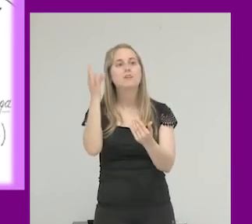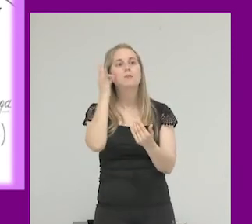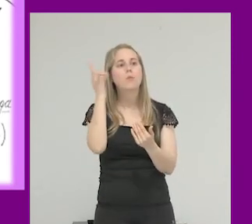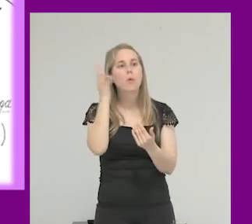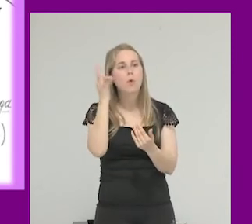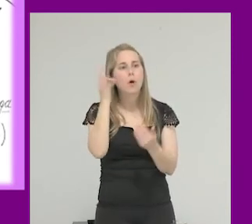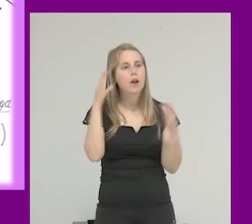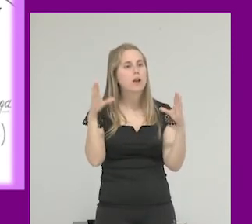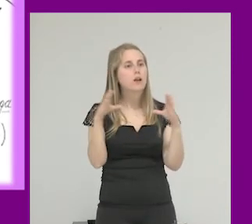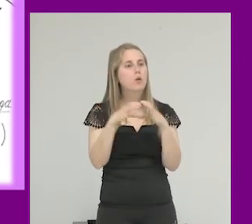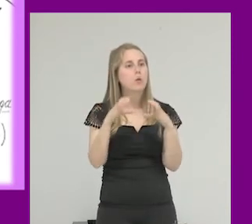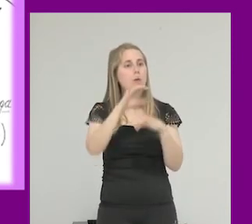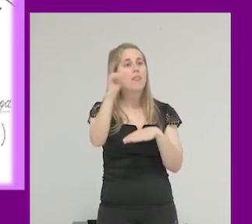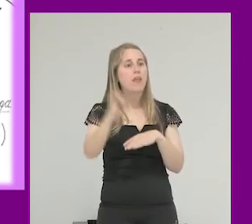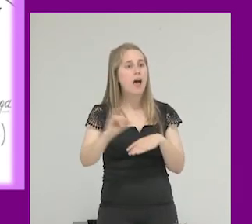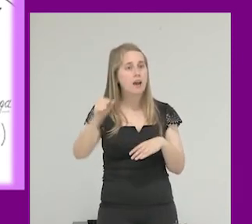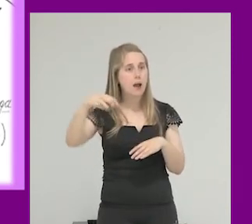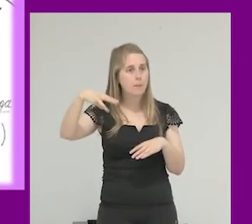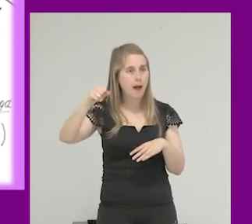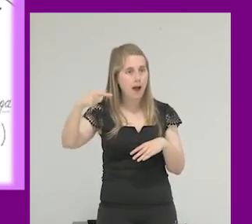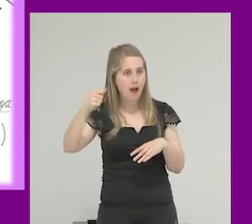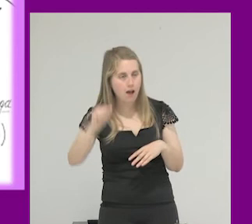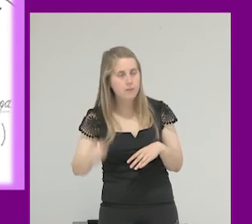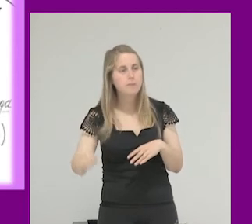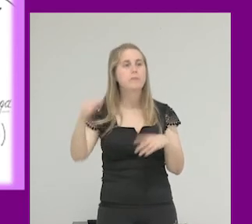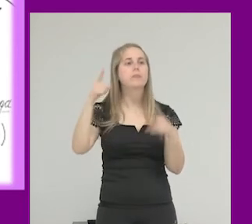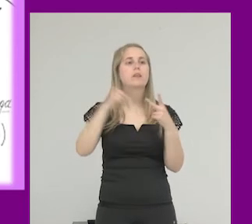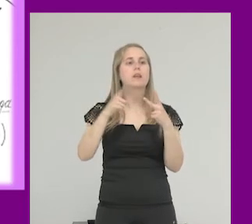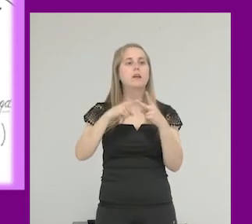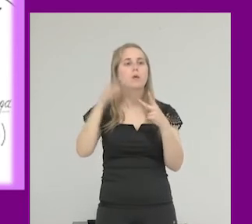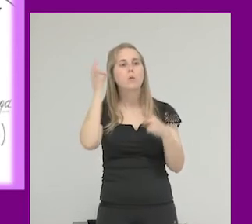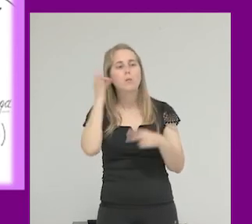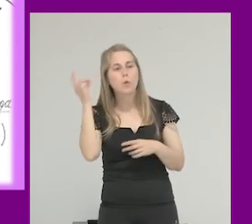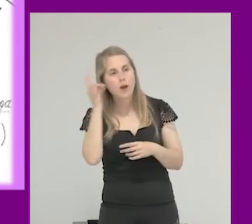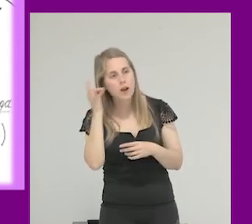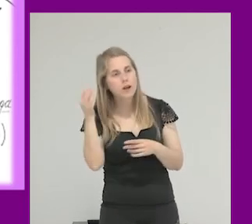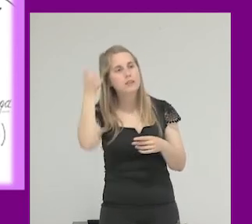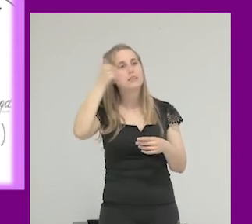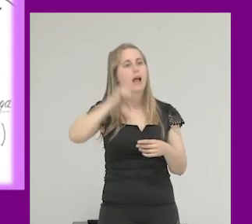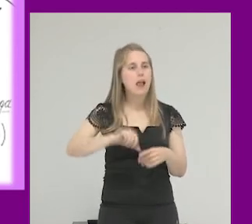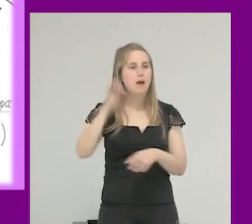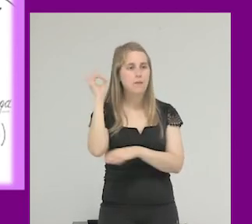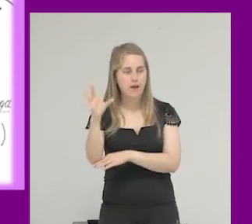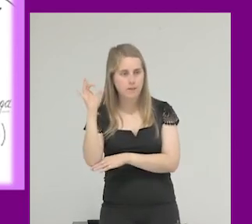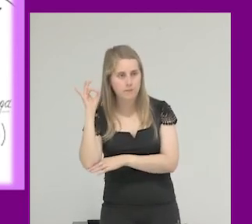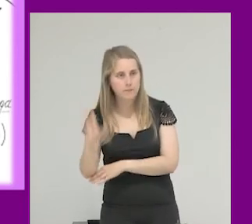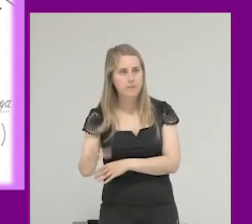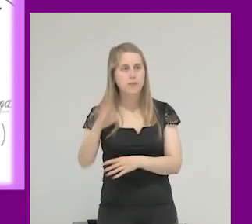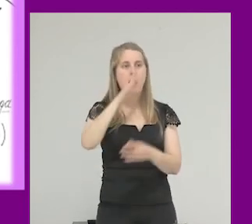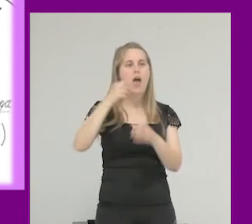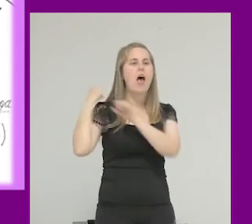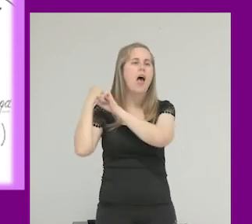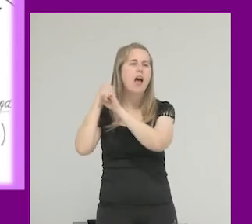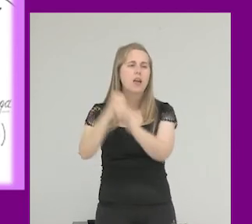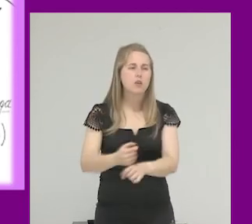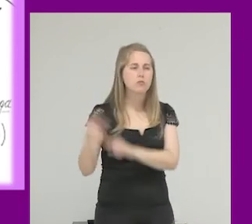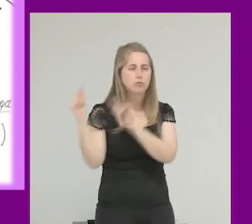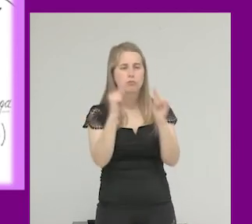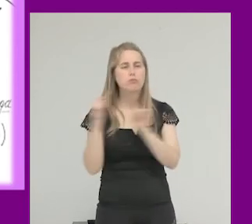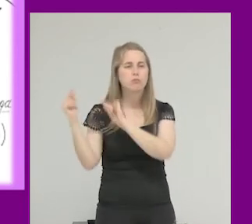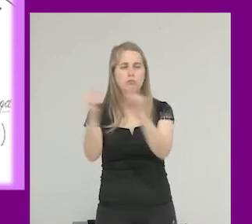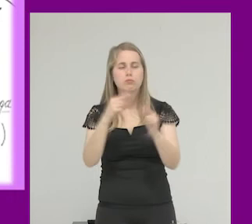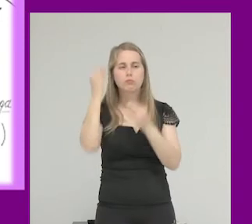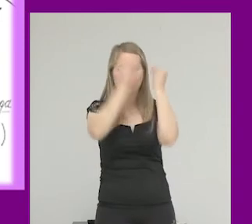de Zaramaga y a las de la Asamblea de Mujeres de Álava por los frutos que están dando vuestros años de debate, reflexión,